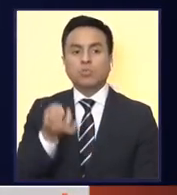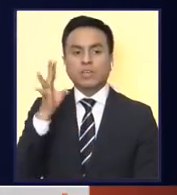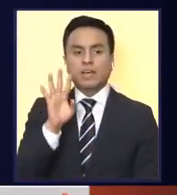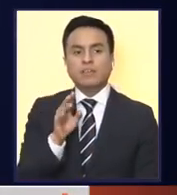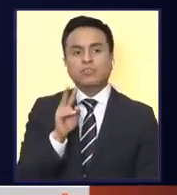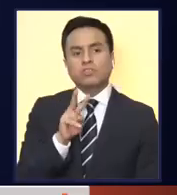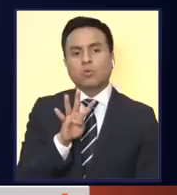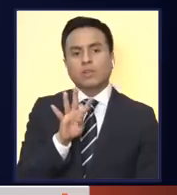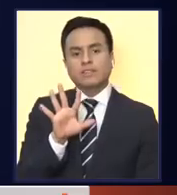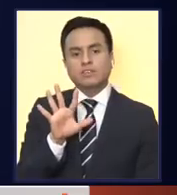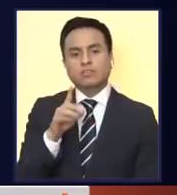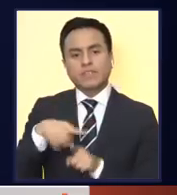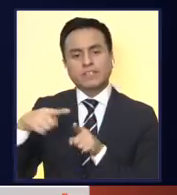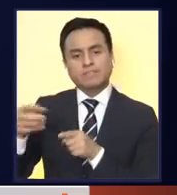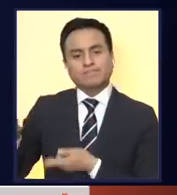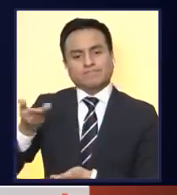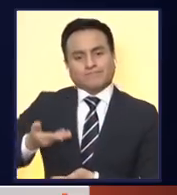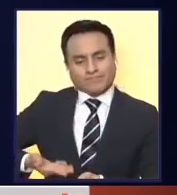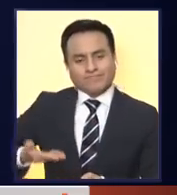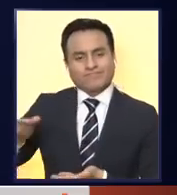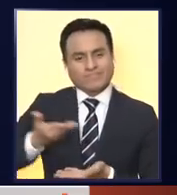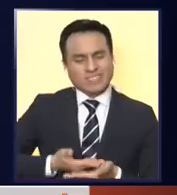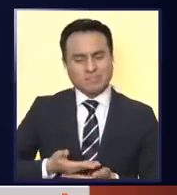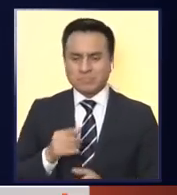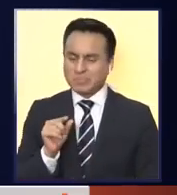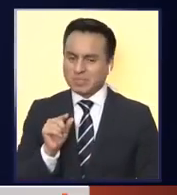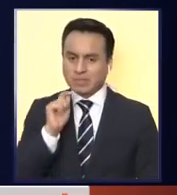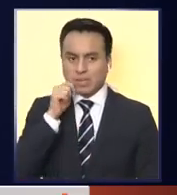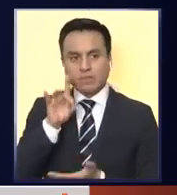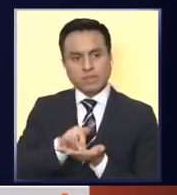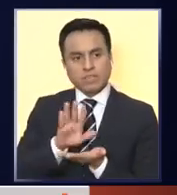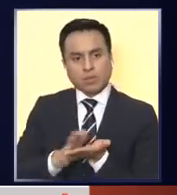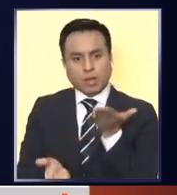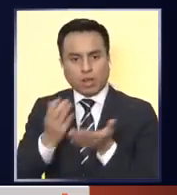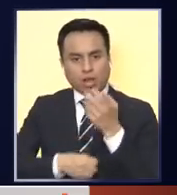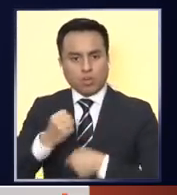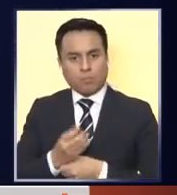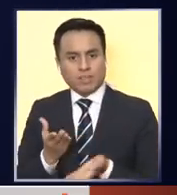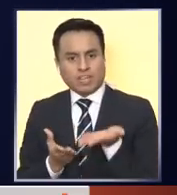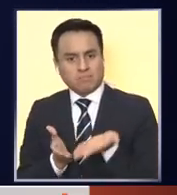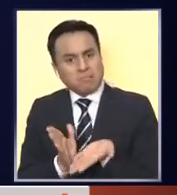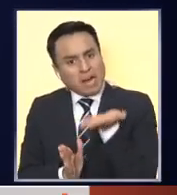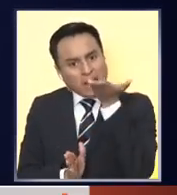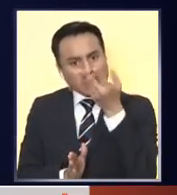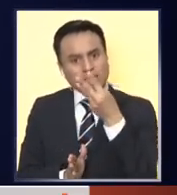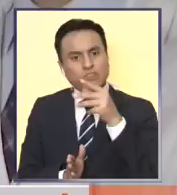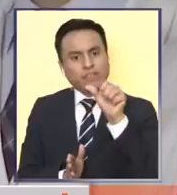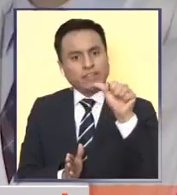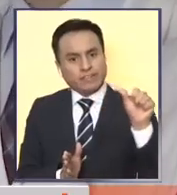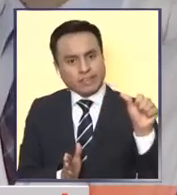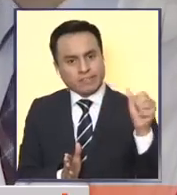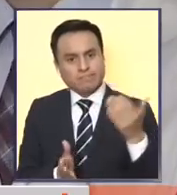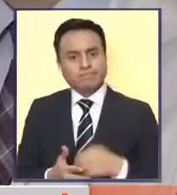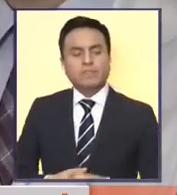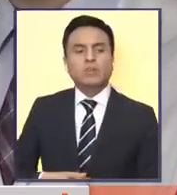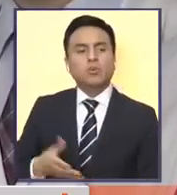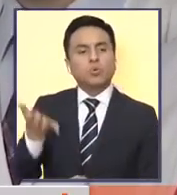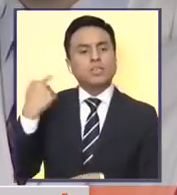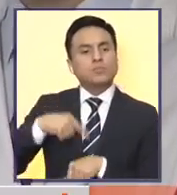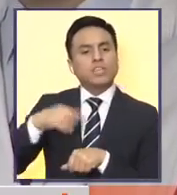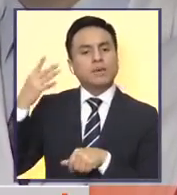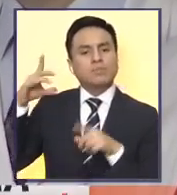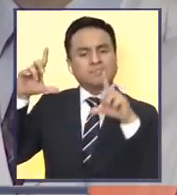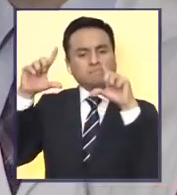245 intervenciones siendo que las mismas fechas del año pasado llevábamos 366 en el último tiempo una